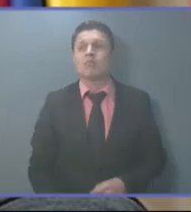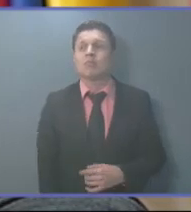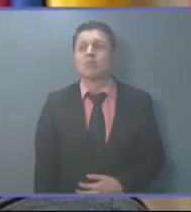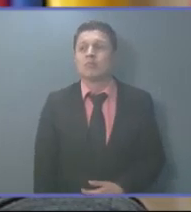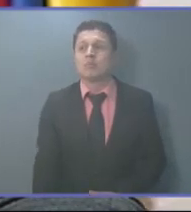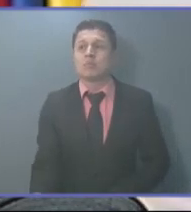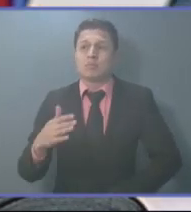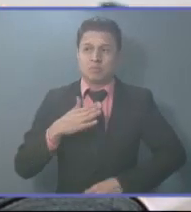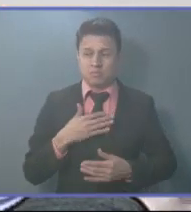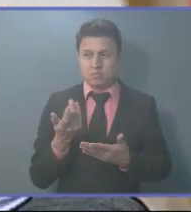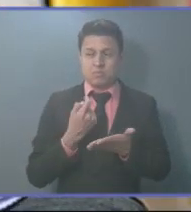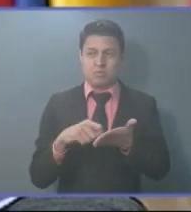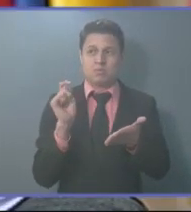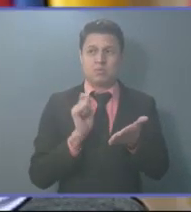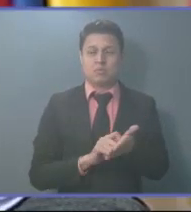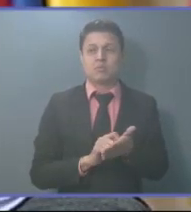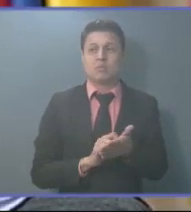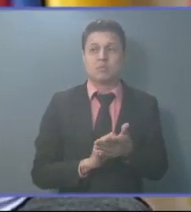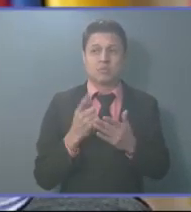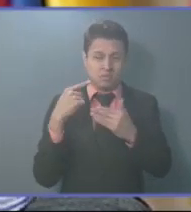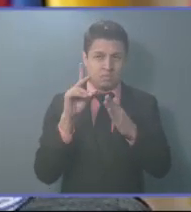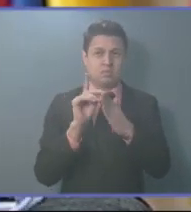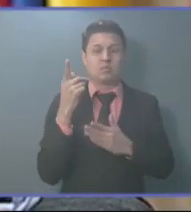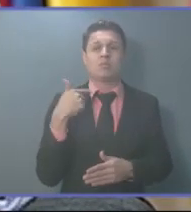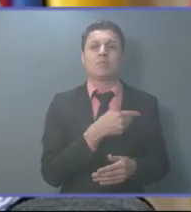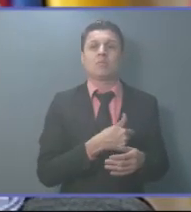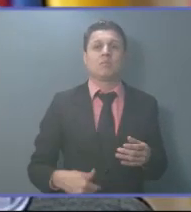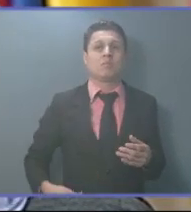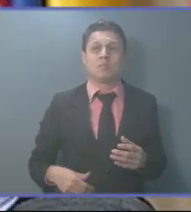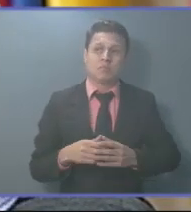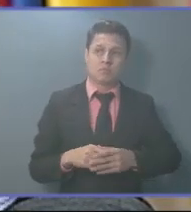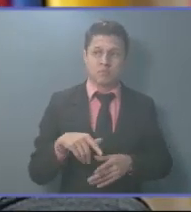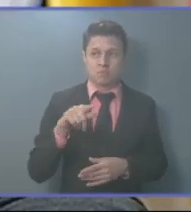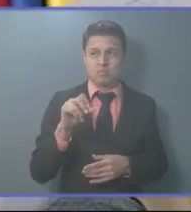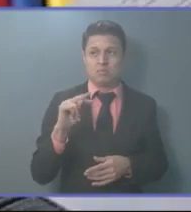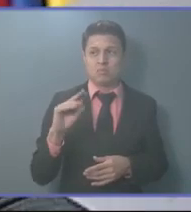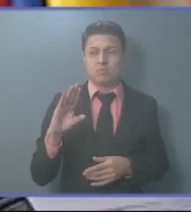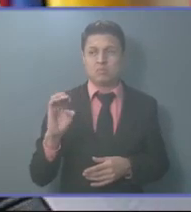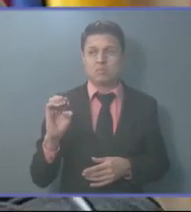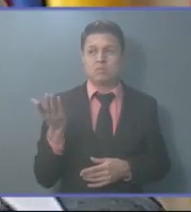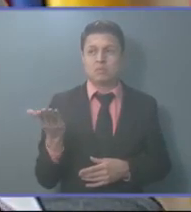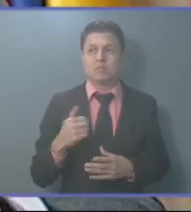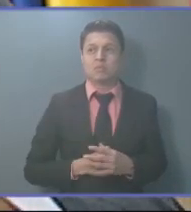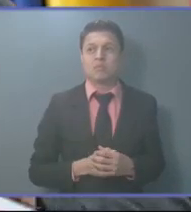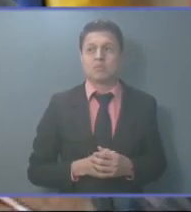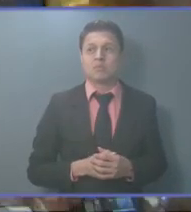y tiene la firma de el diputado presidente mario pons